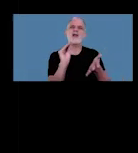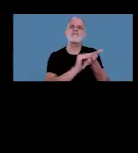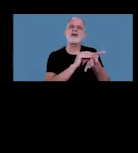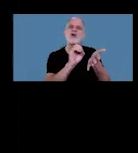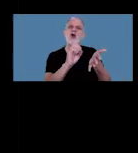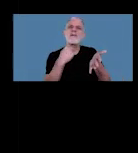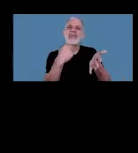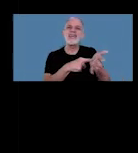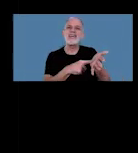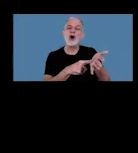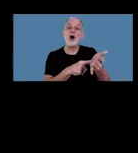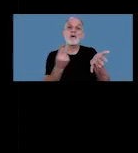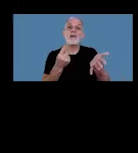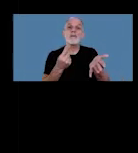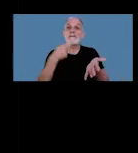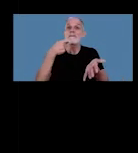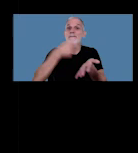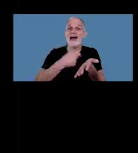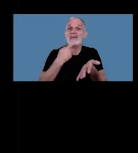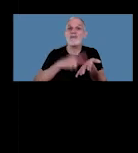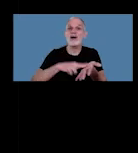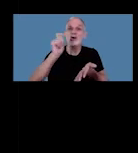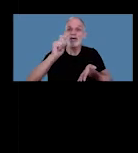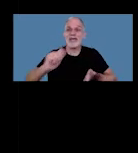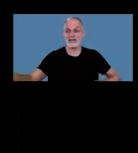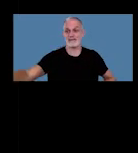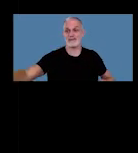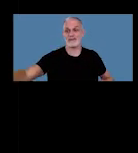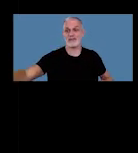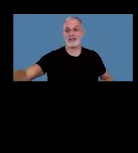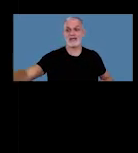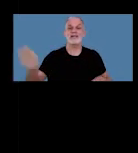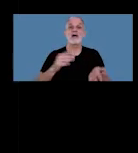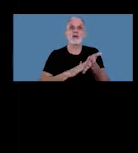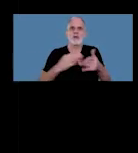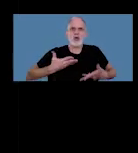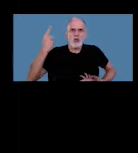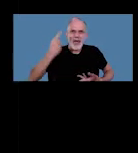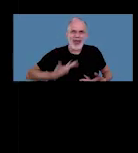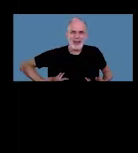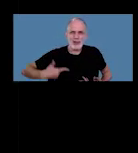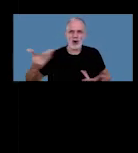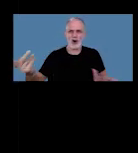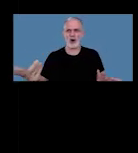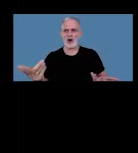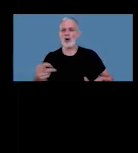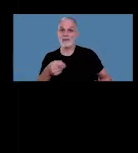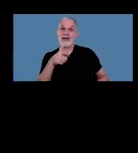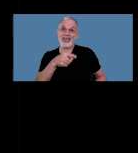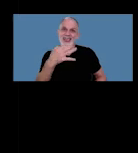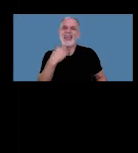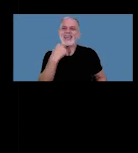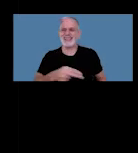el sujeto pasivo de la obligación tributaria, por supuesto, es quien tiene la propiedad del bien, en este caso va a ser el